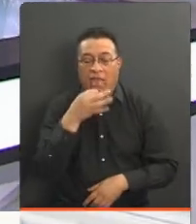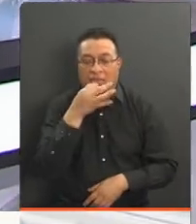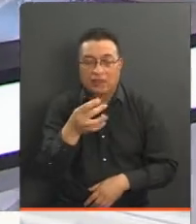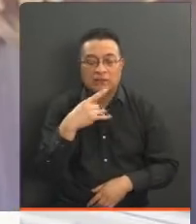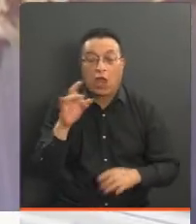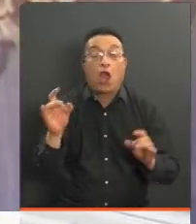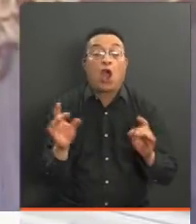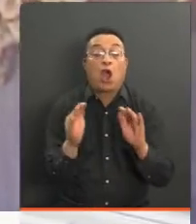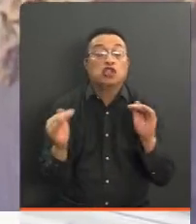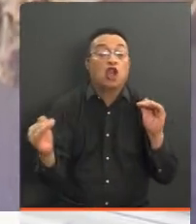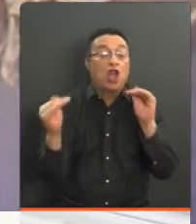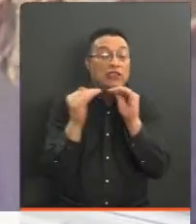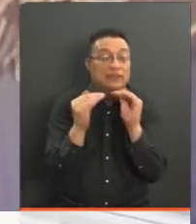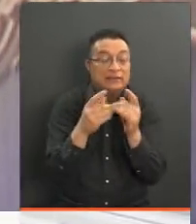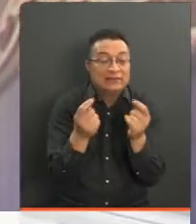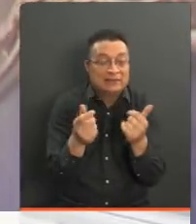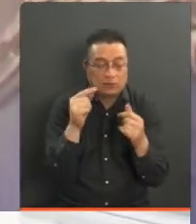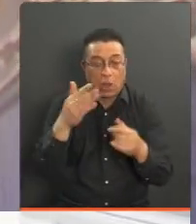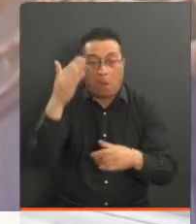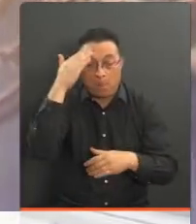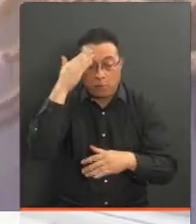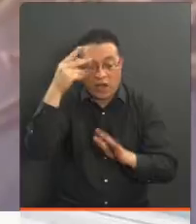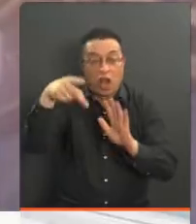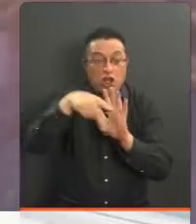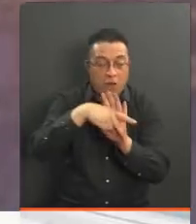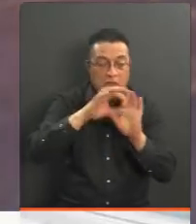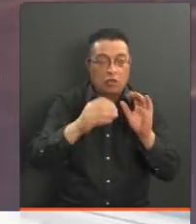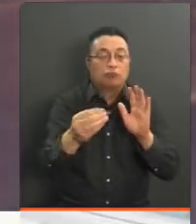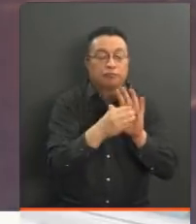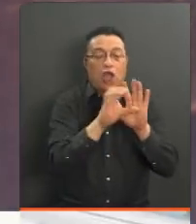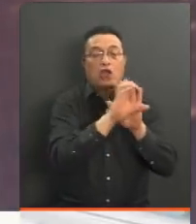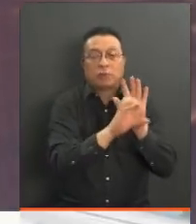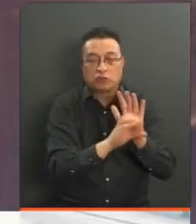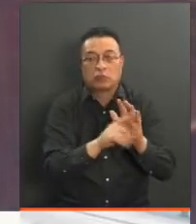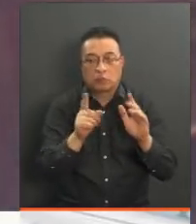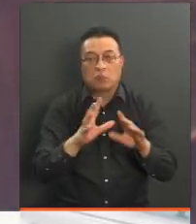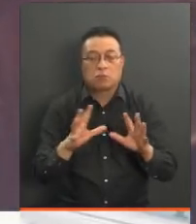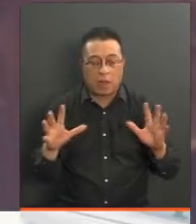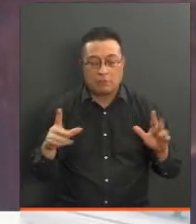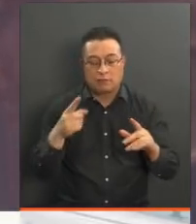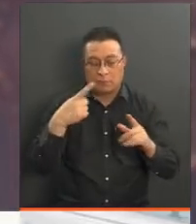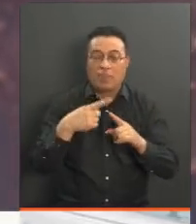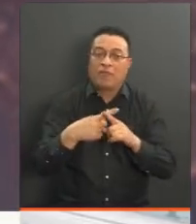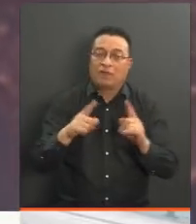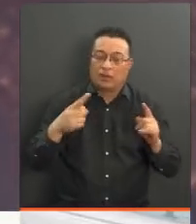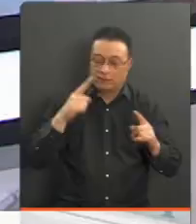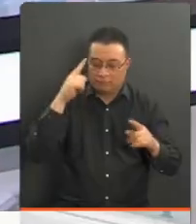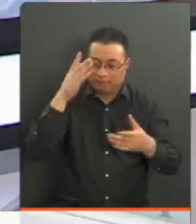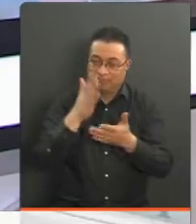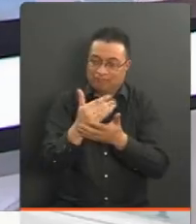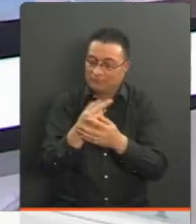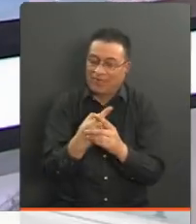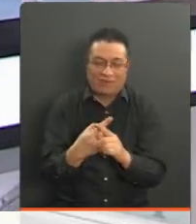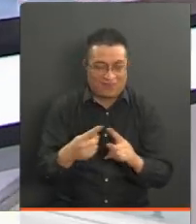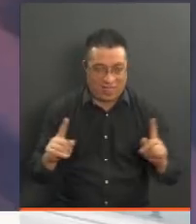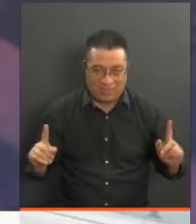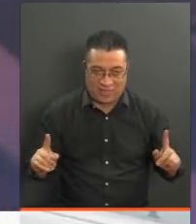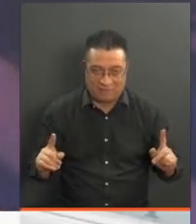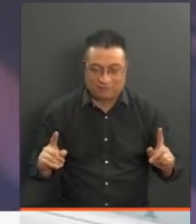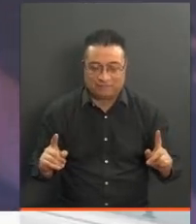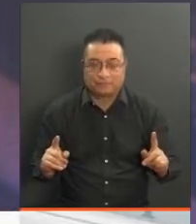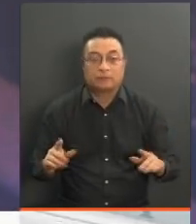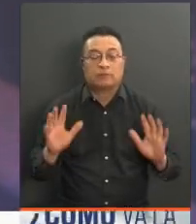coincidencia entre la iniciativa popular de norma y lo que quedó de la convención, pero ahí ya es muchísimo más subjetivo el criterio, nos parece. Bueno, ¿y a dónde